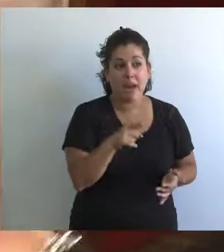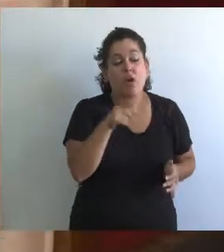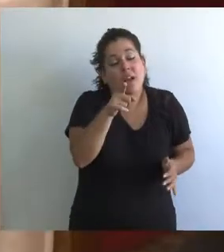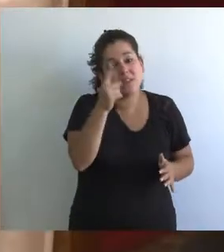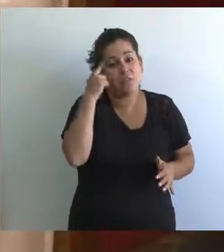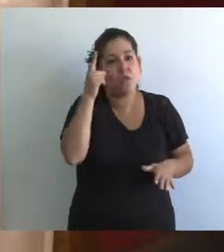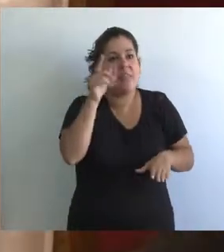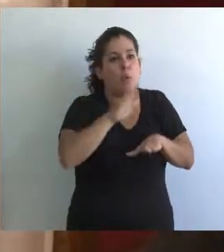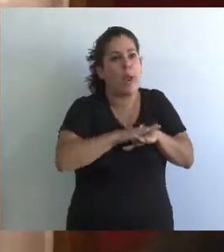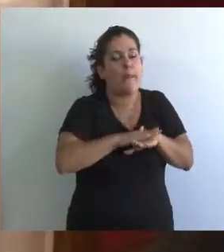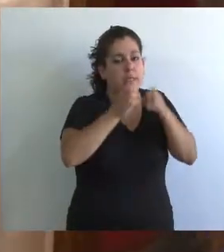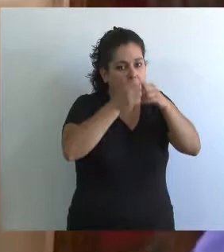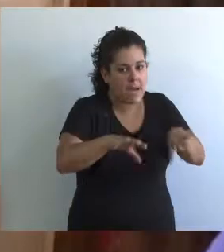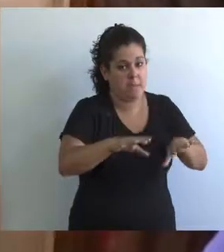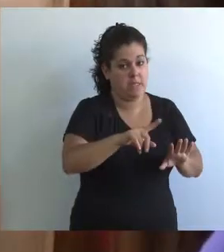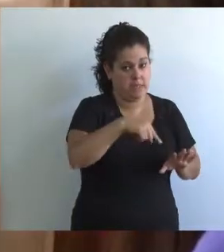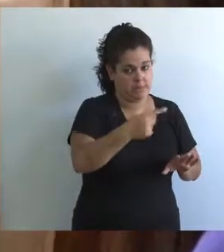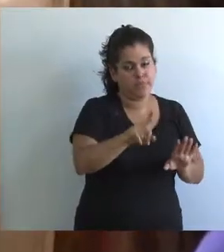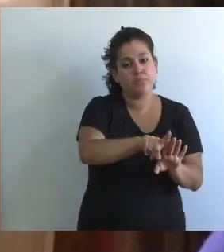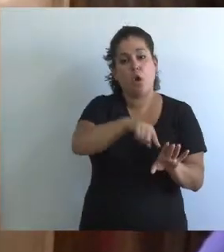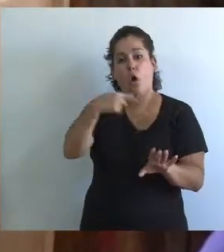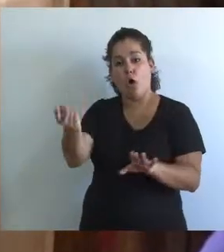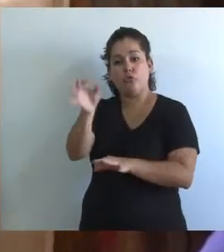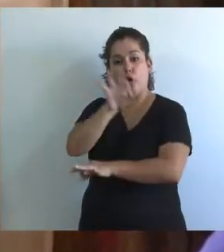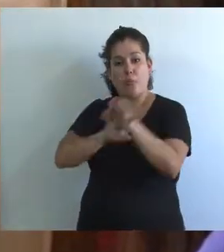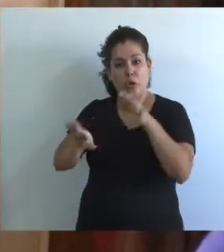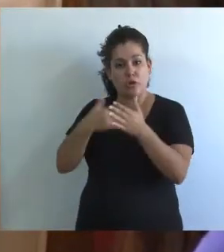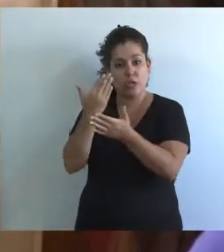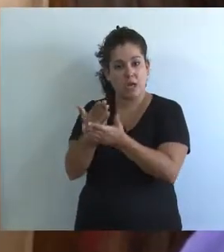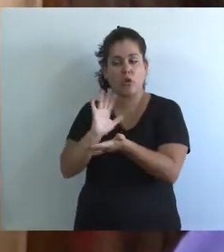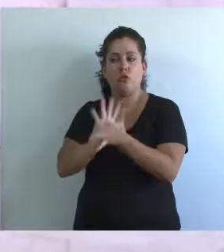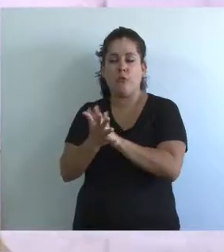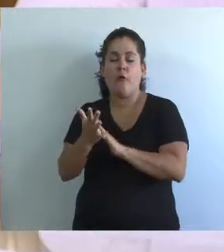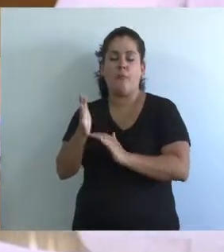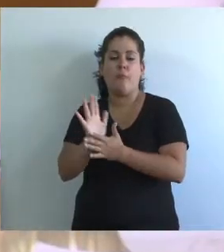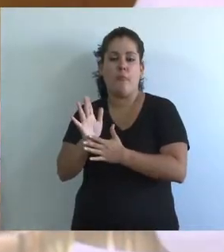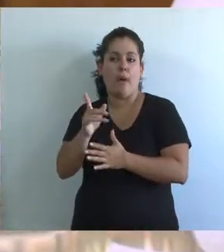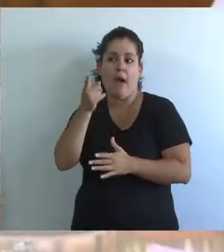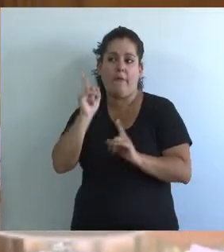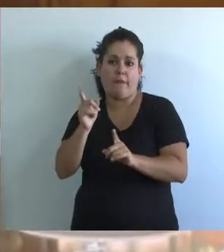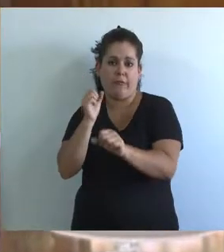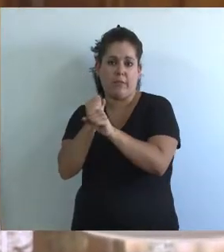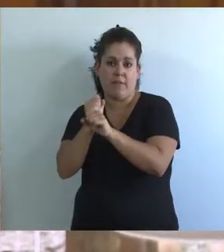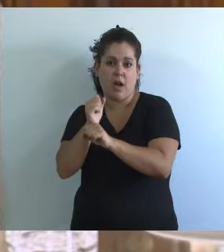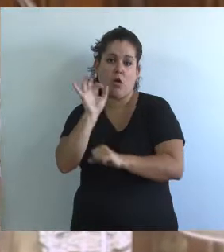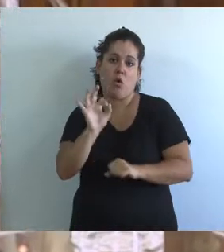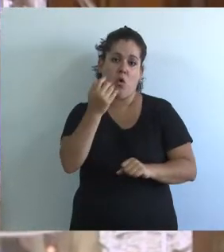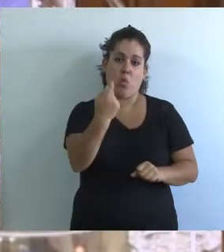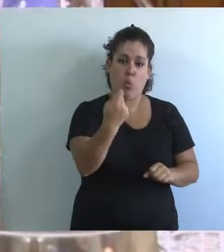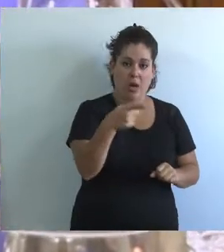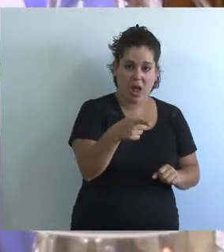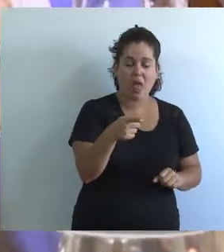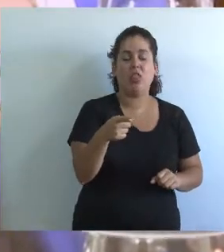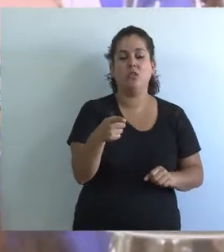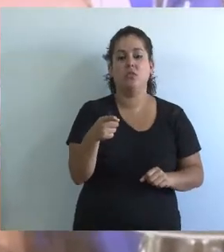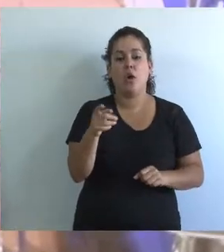pero esta es una base. El otro aspecto, para los que están en vida laboral y para los que están jubilados,